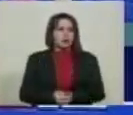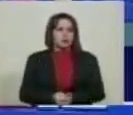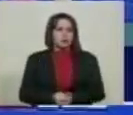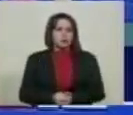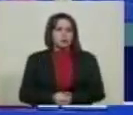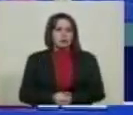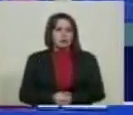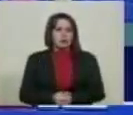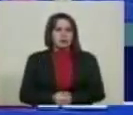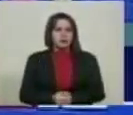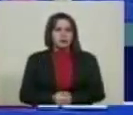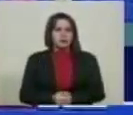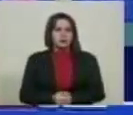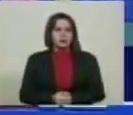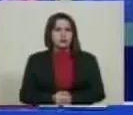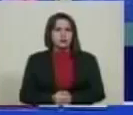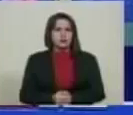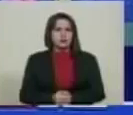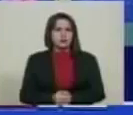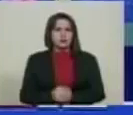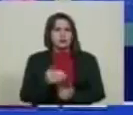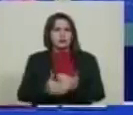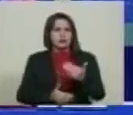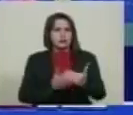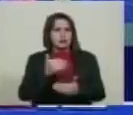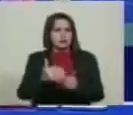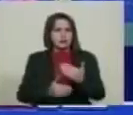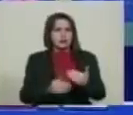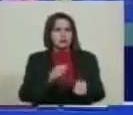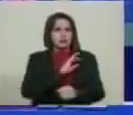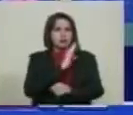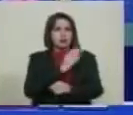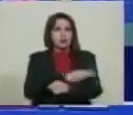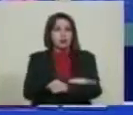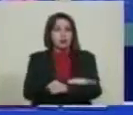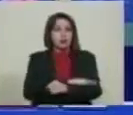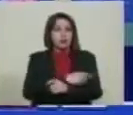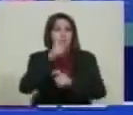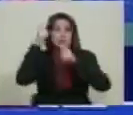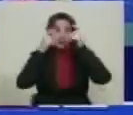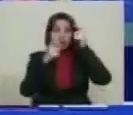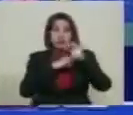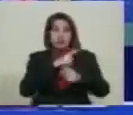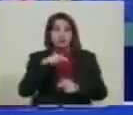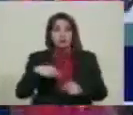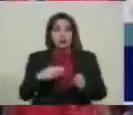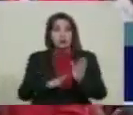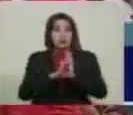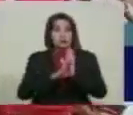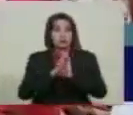con la estructura organizativa que creó el comandante Chávez y que hemos ido perfeccionando.